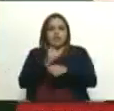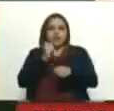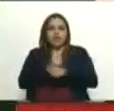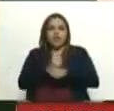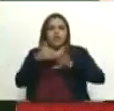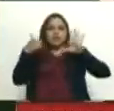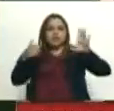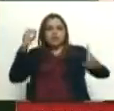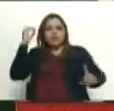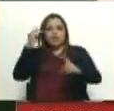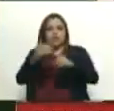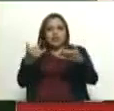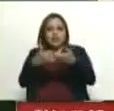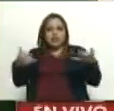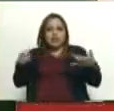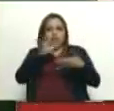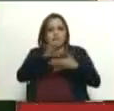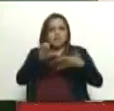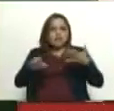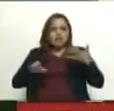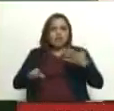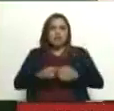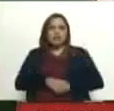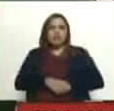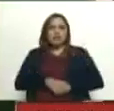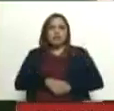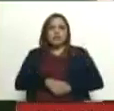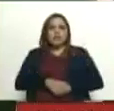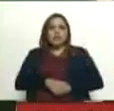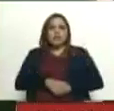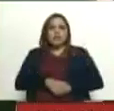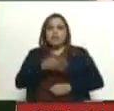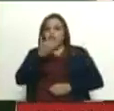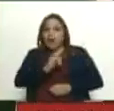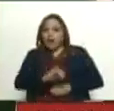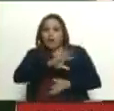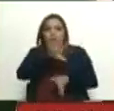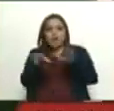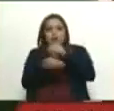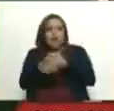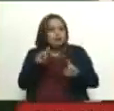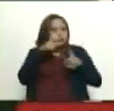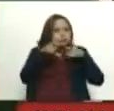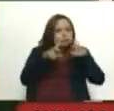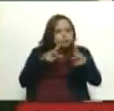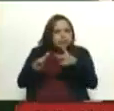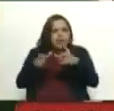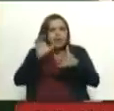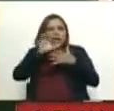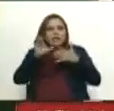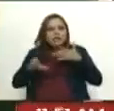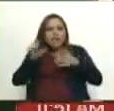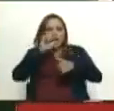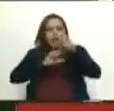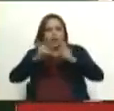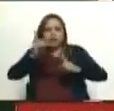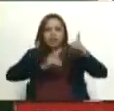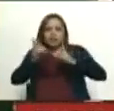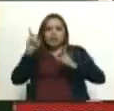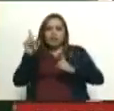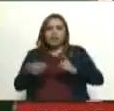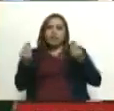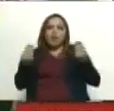líneas estratégicas y maestras que están configuradas en el monitoreo, la caracterización y diagnóstico de aguas y ecosistemas del lago